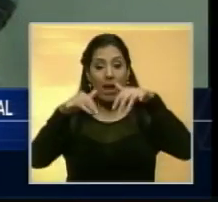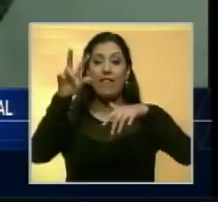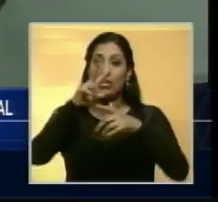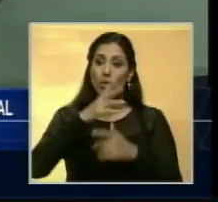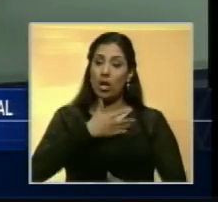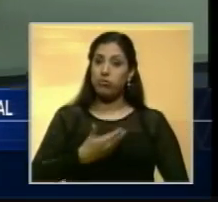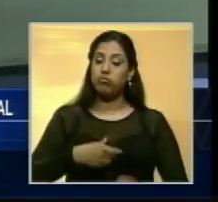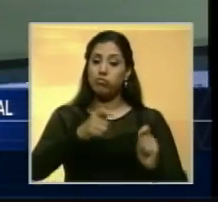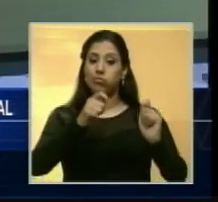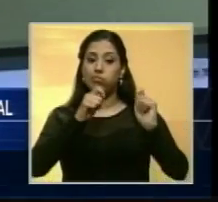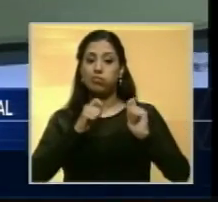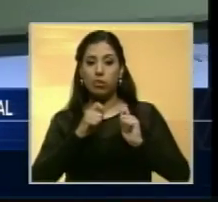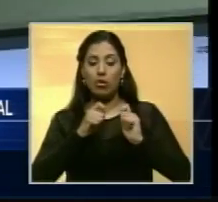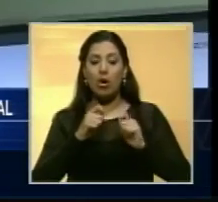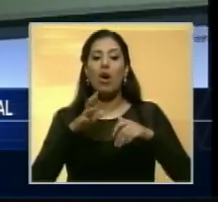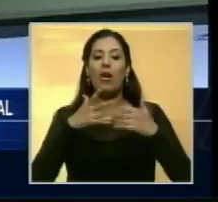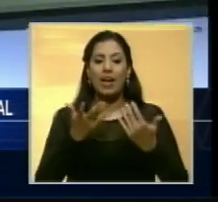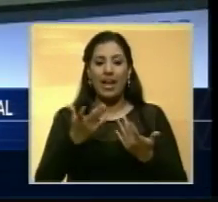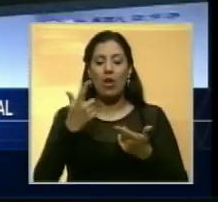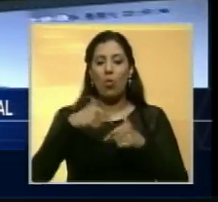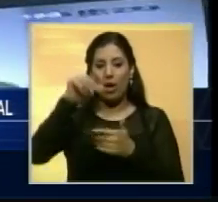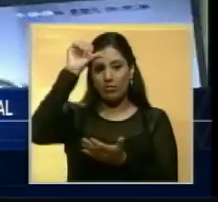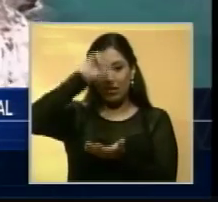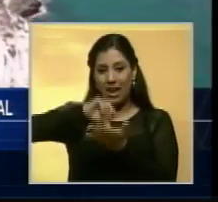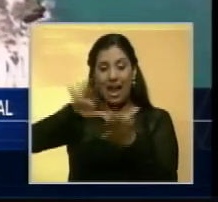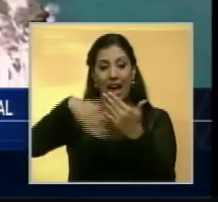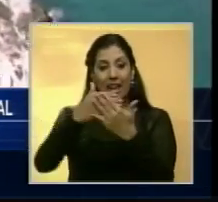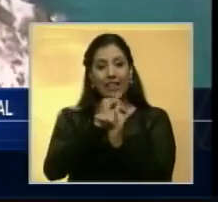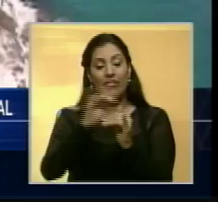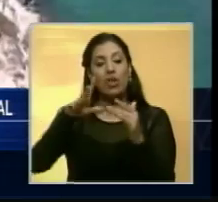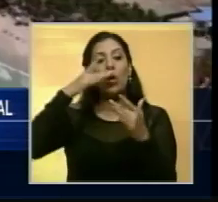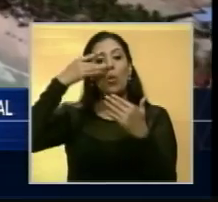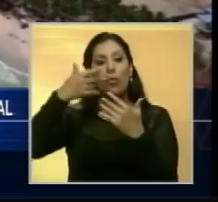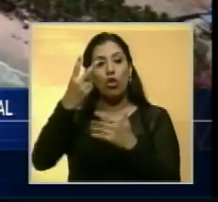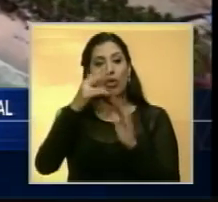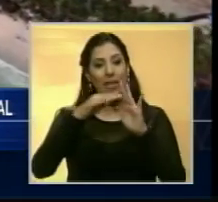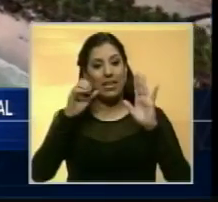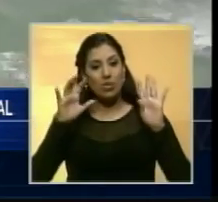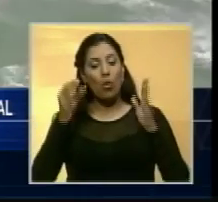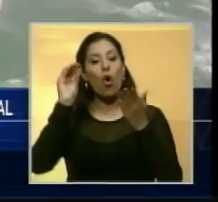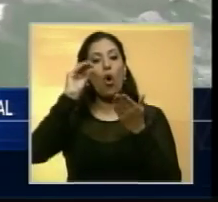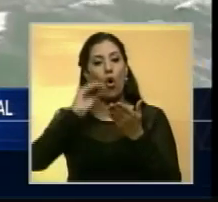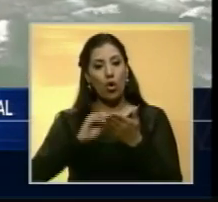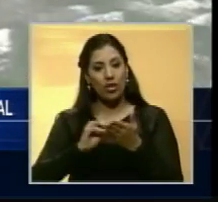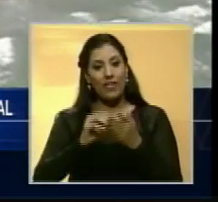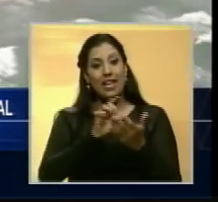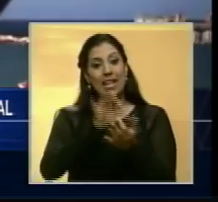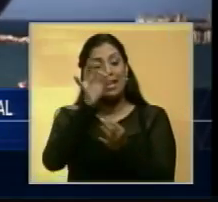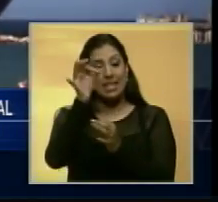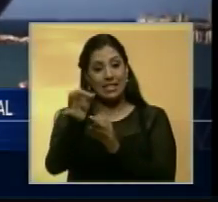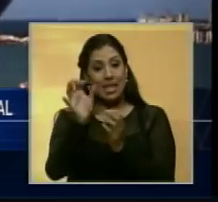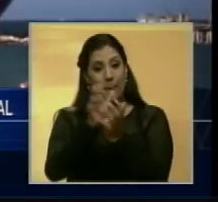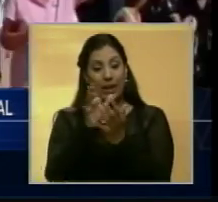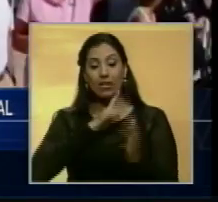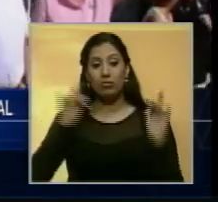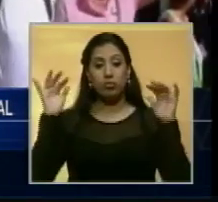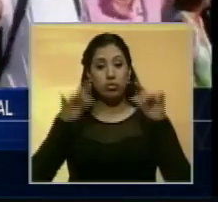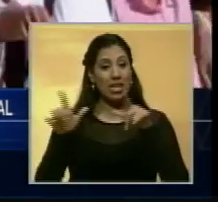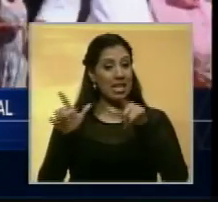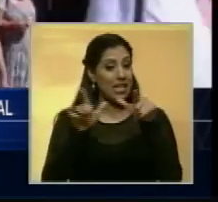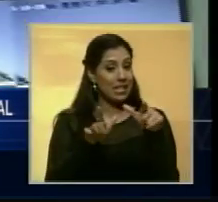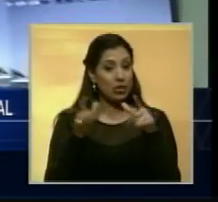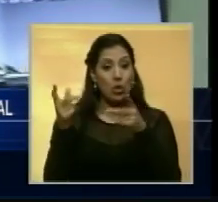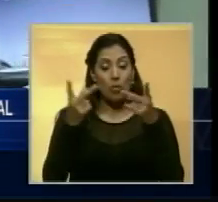la presidencia del Movimiento de Manos de Irán, hasta que se celebre la próxima en 2019. En la isla de Margarita ya se encuentra todo listo